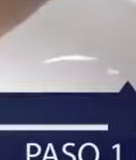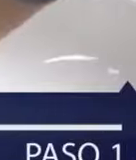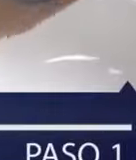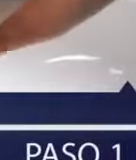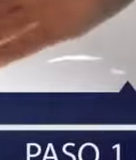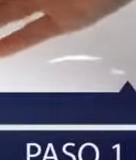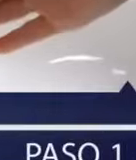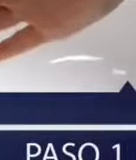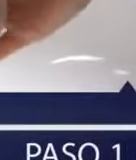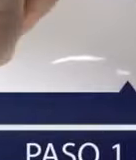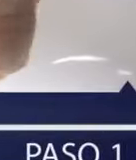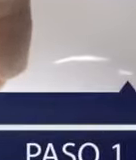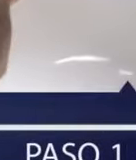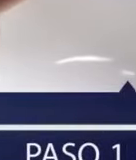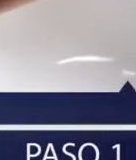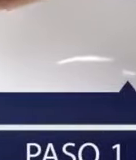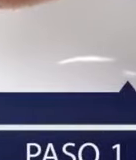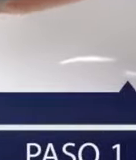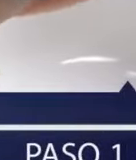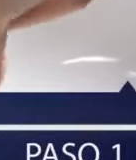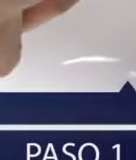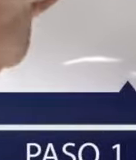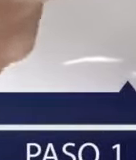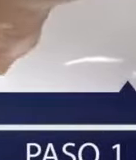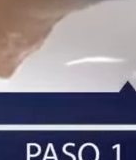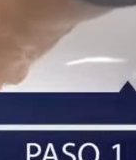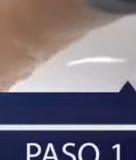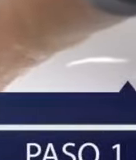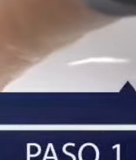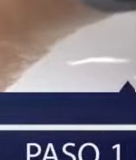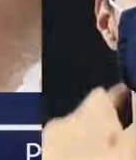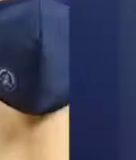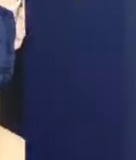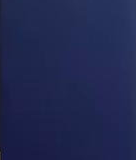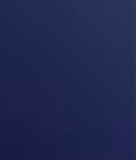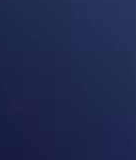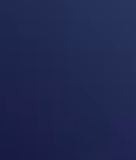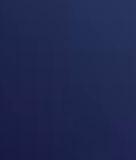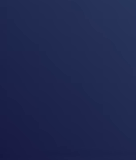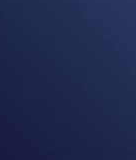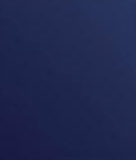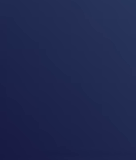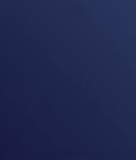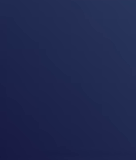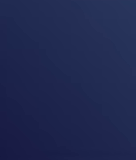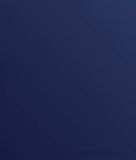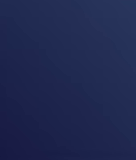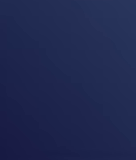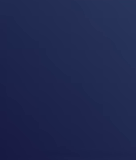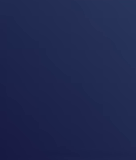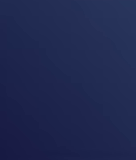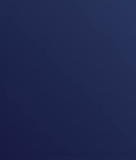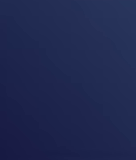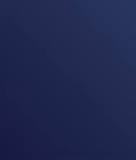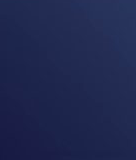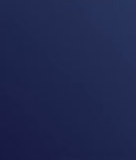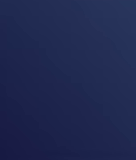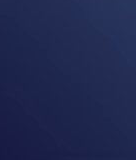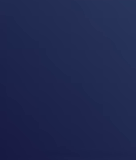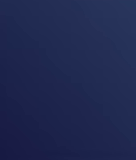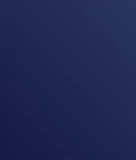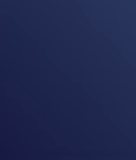1. Lávese las manos con agua y jabón o use solución alcohólica. Paso 2. Al